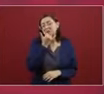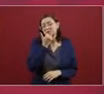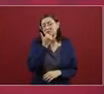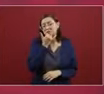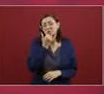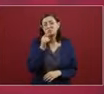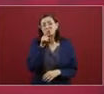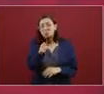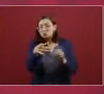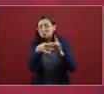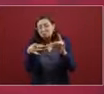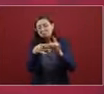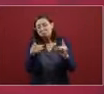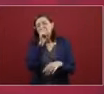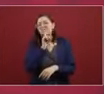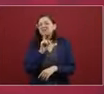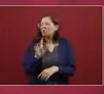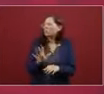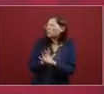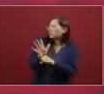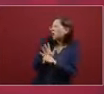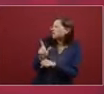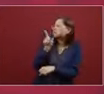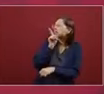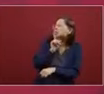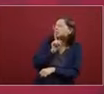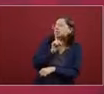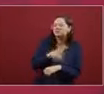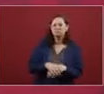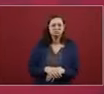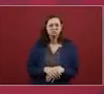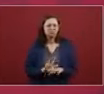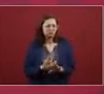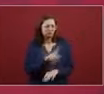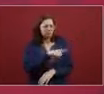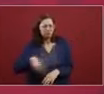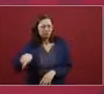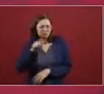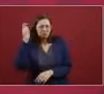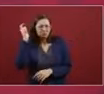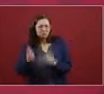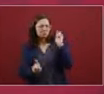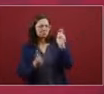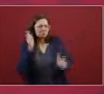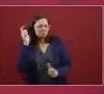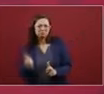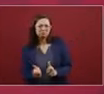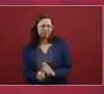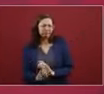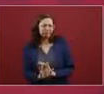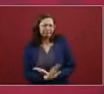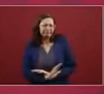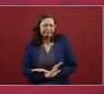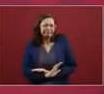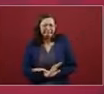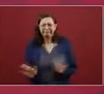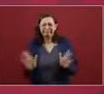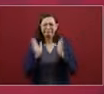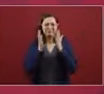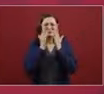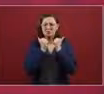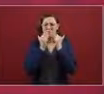diciendo. ¿En qué punto no es cierto? En que se vaya a cobrar. No existe en la